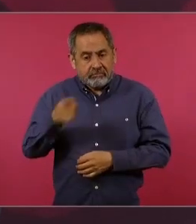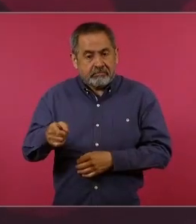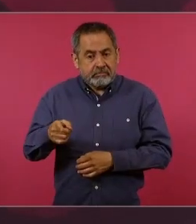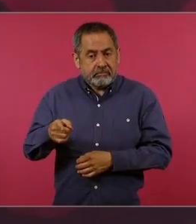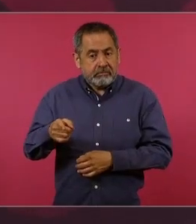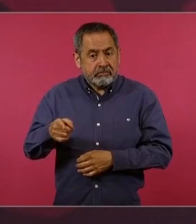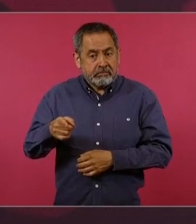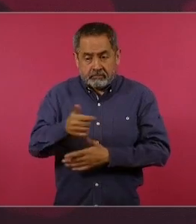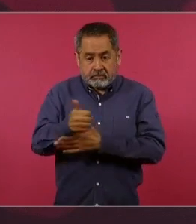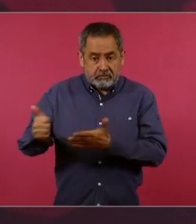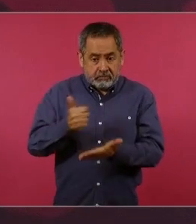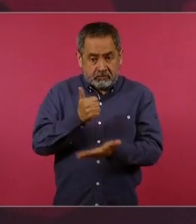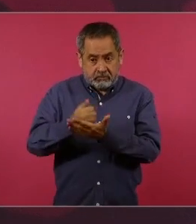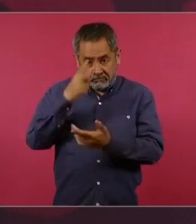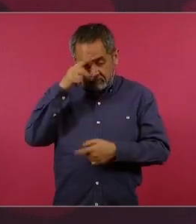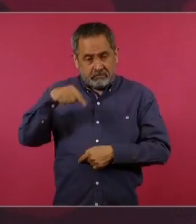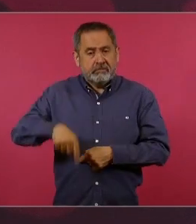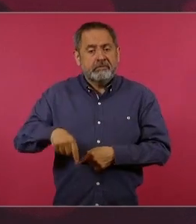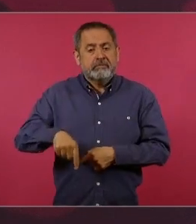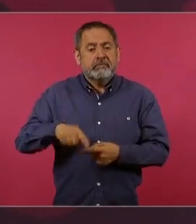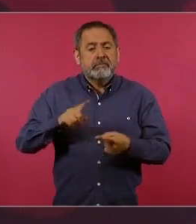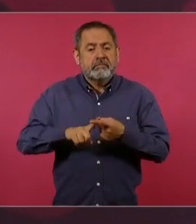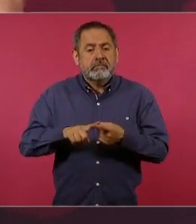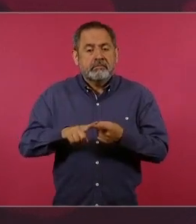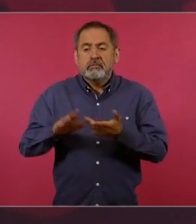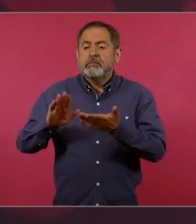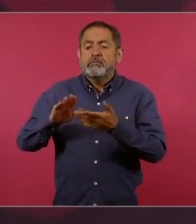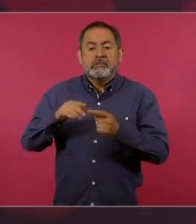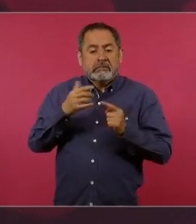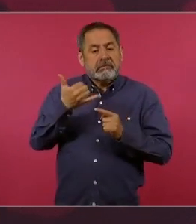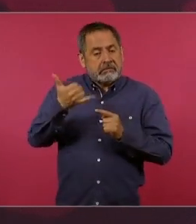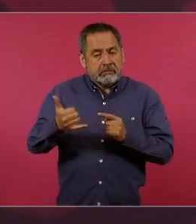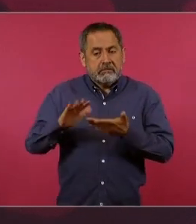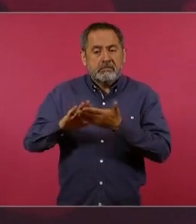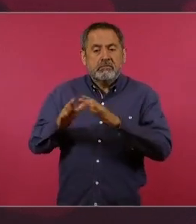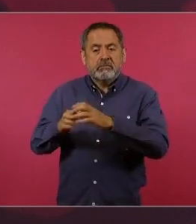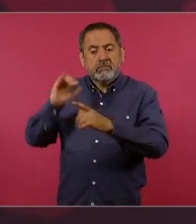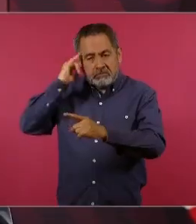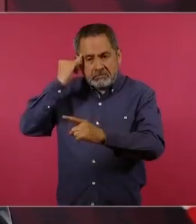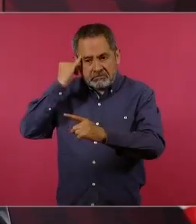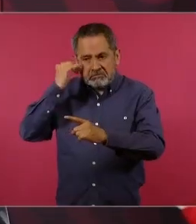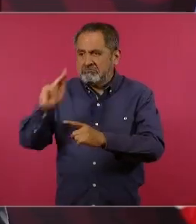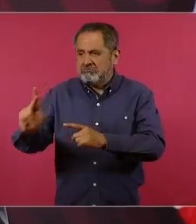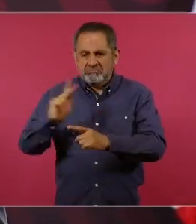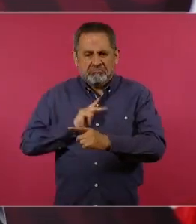advierte en la Ciudad de México, en las comunidades indígenas,